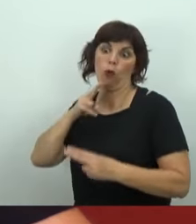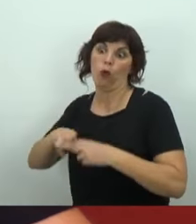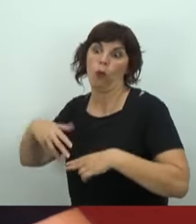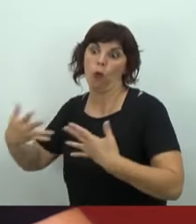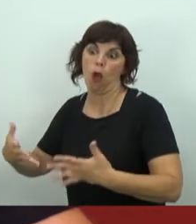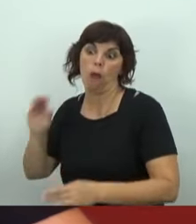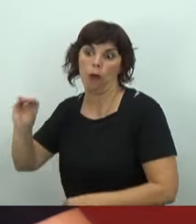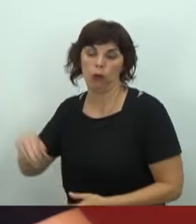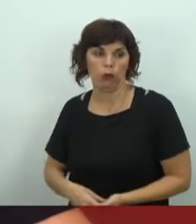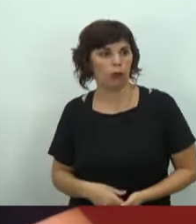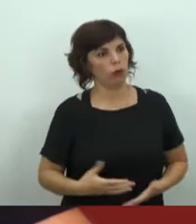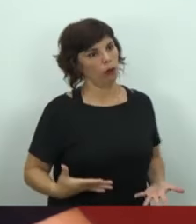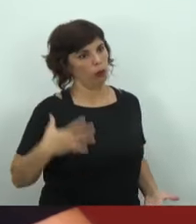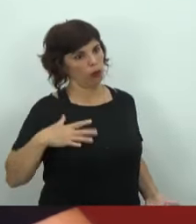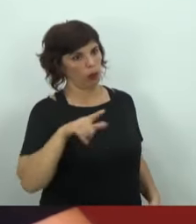Tú no eres Jesucristo.